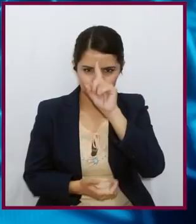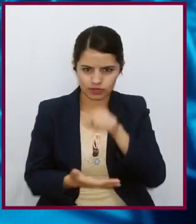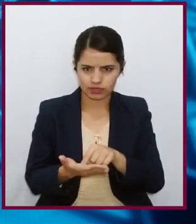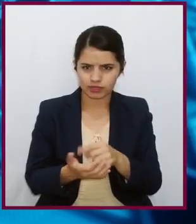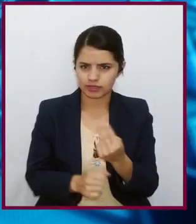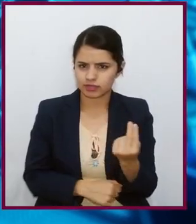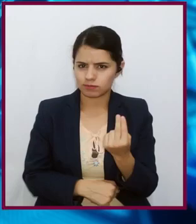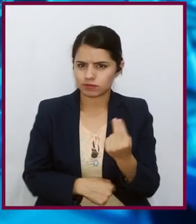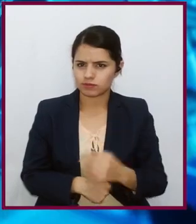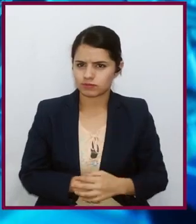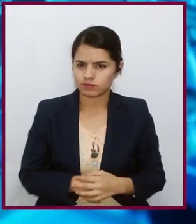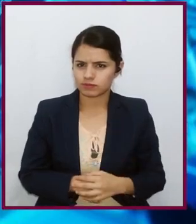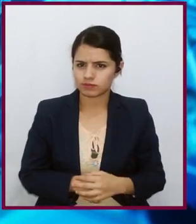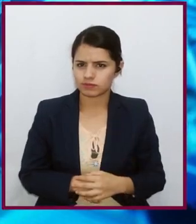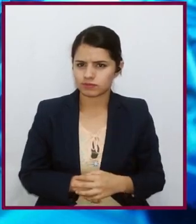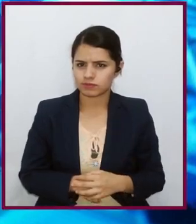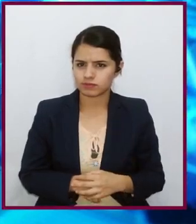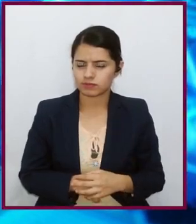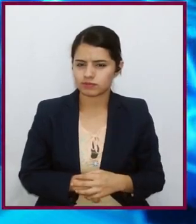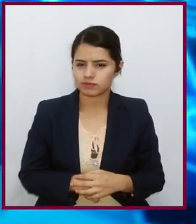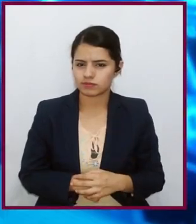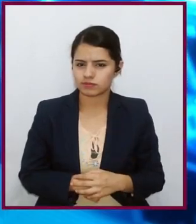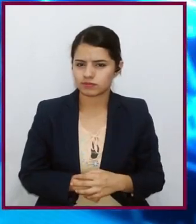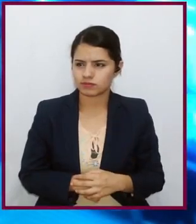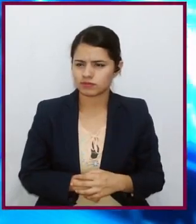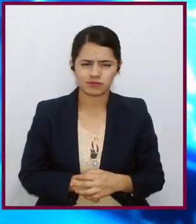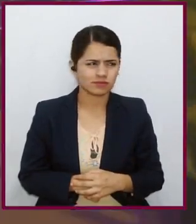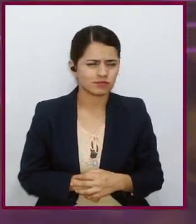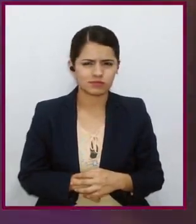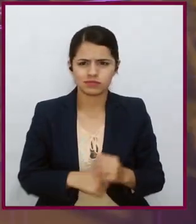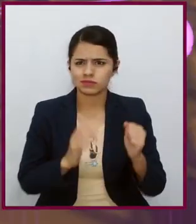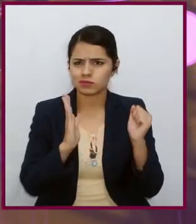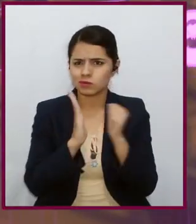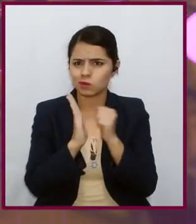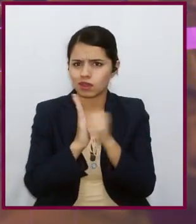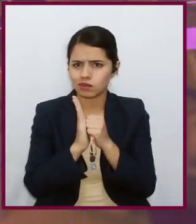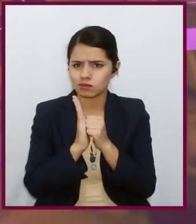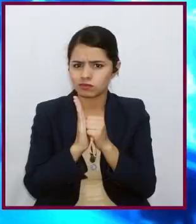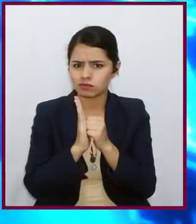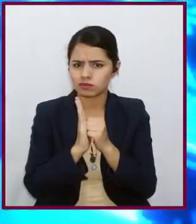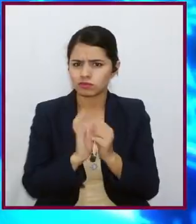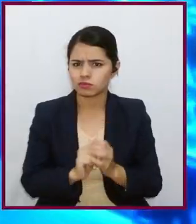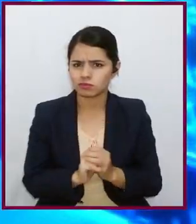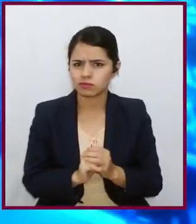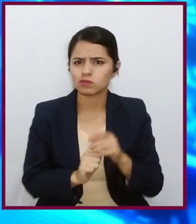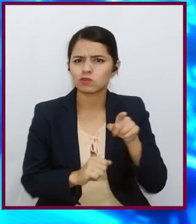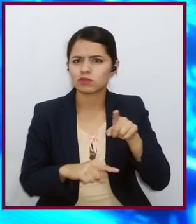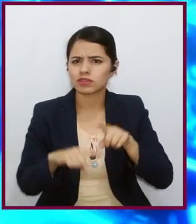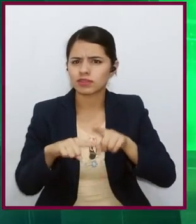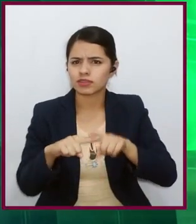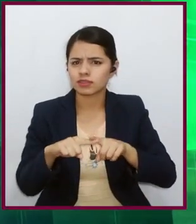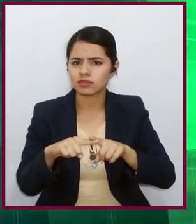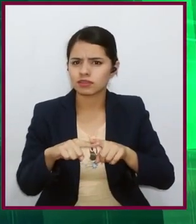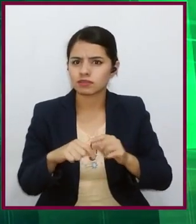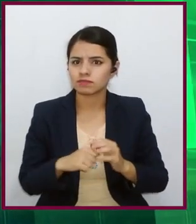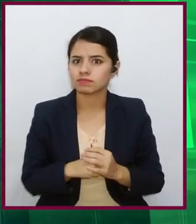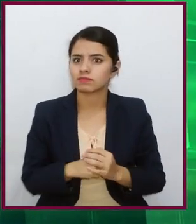Y estos community managers en las empresas grandes son muy especializados en el área de comunicación. Y todo el tema visual se lo